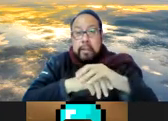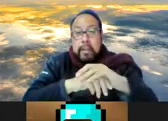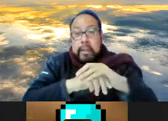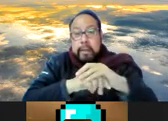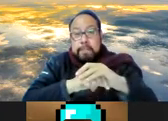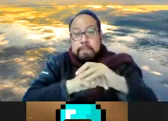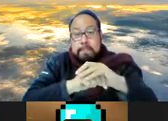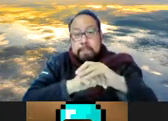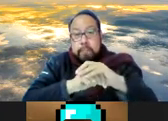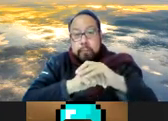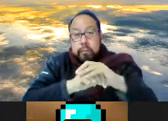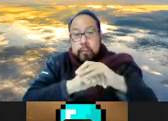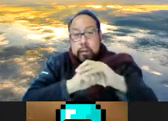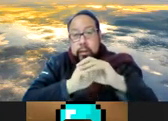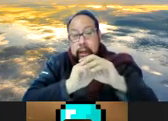fin. Y